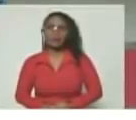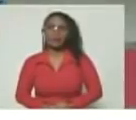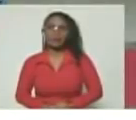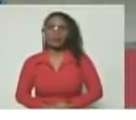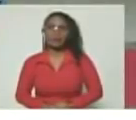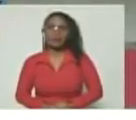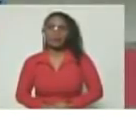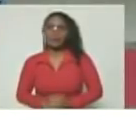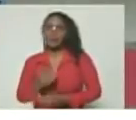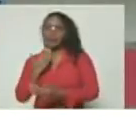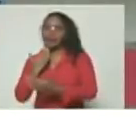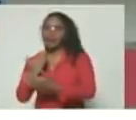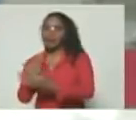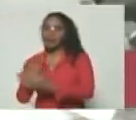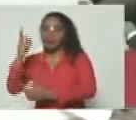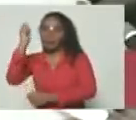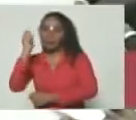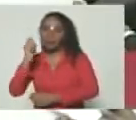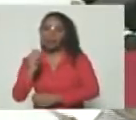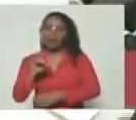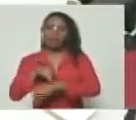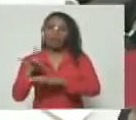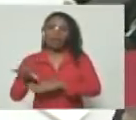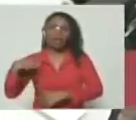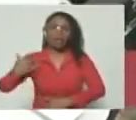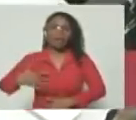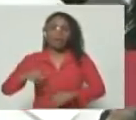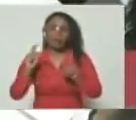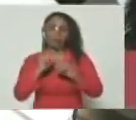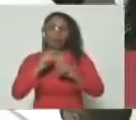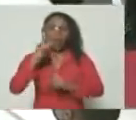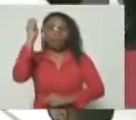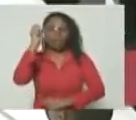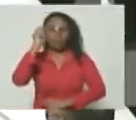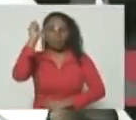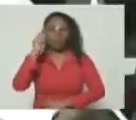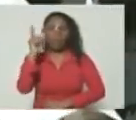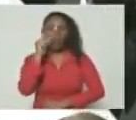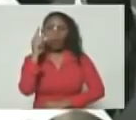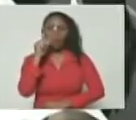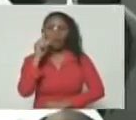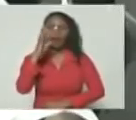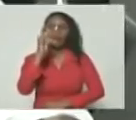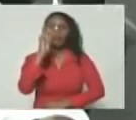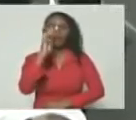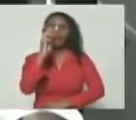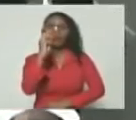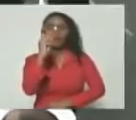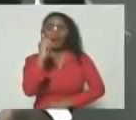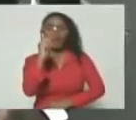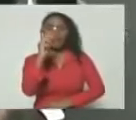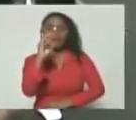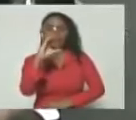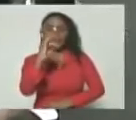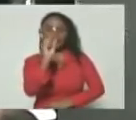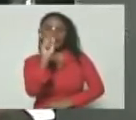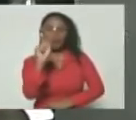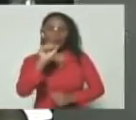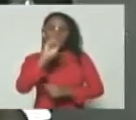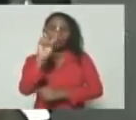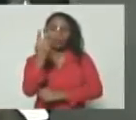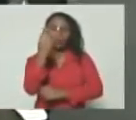Gracias, diputado. Gracias. Quiero también dejar en el derecho de palabra al diputado Francisco Torrealba, que es el segundo vicepresidente de la